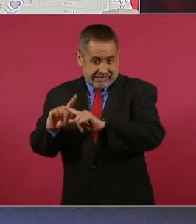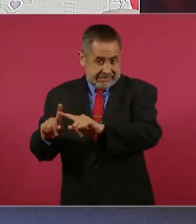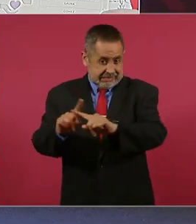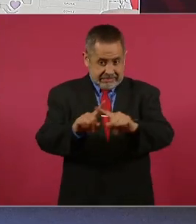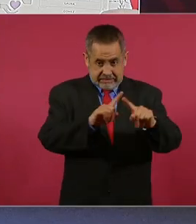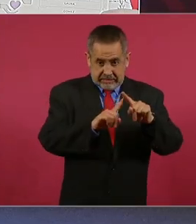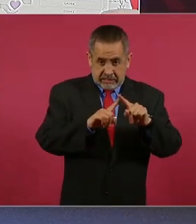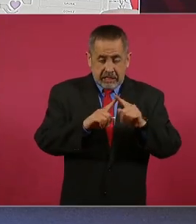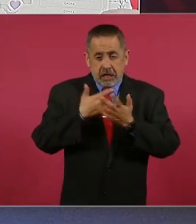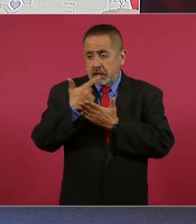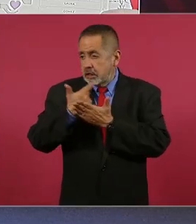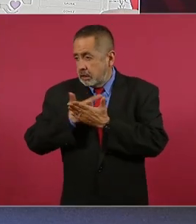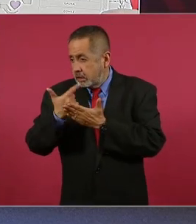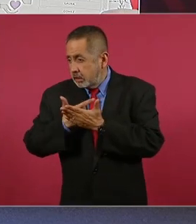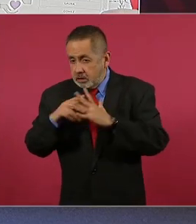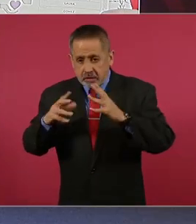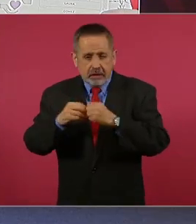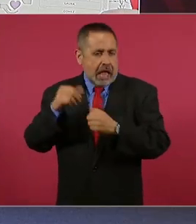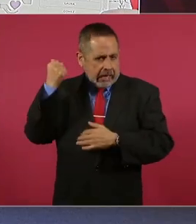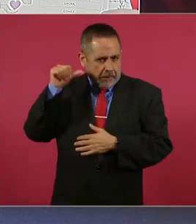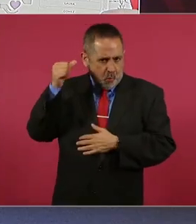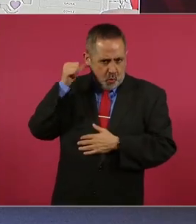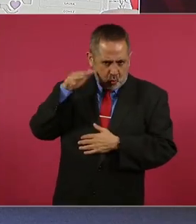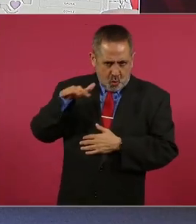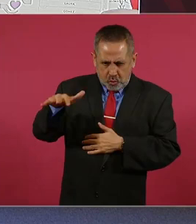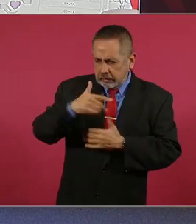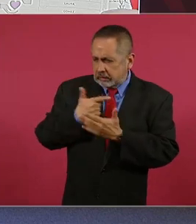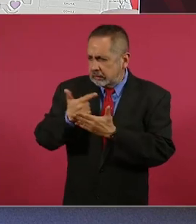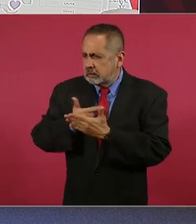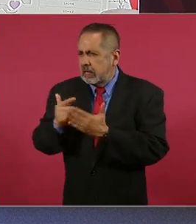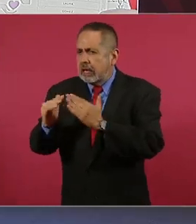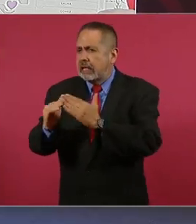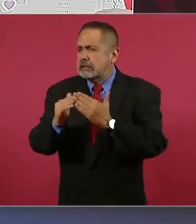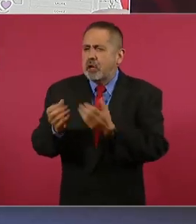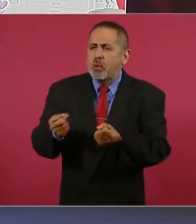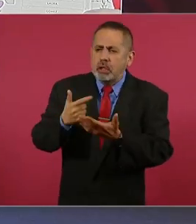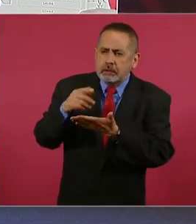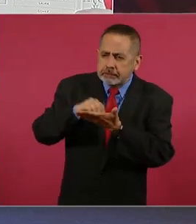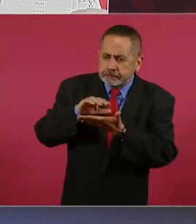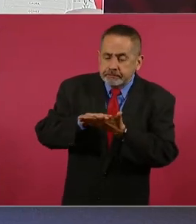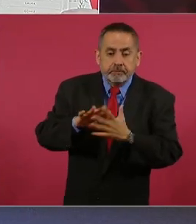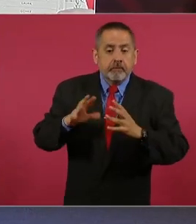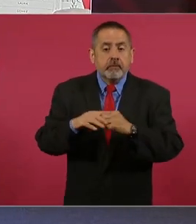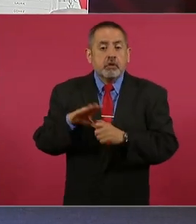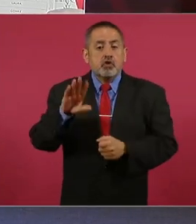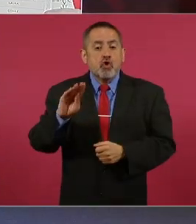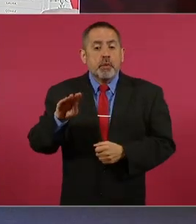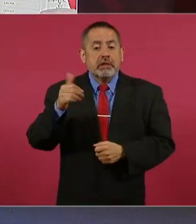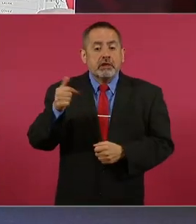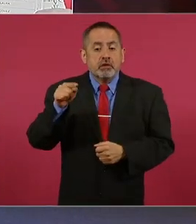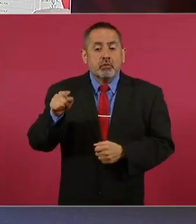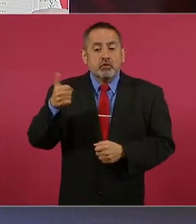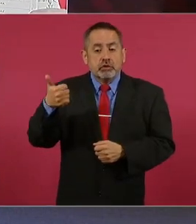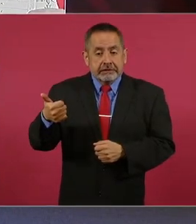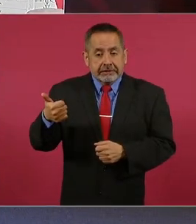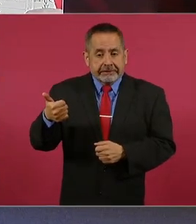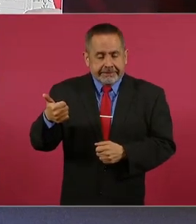que se censaron en Acapulco, todos, el 96.6